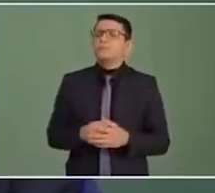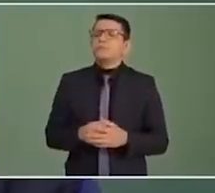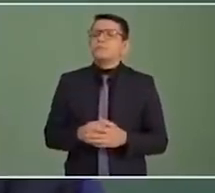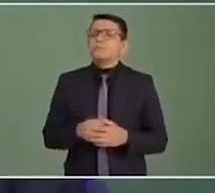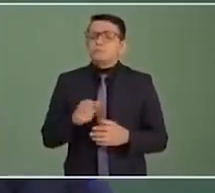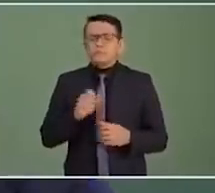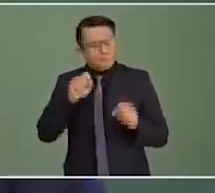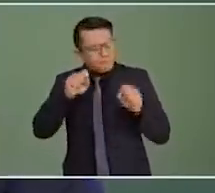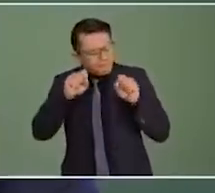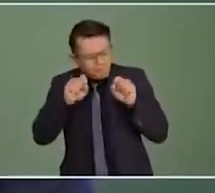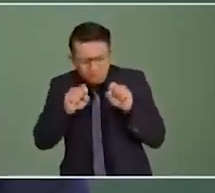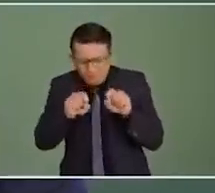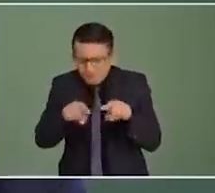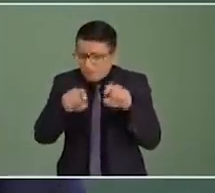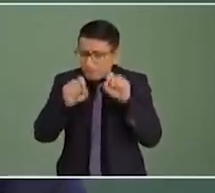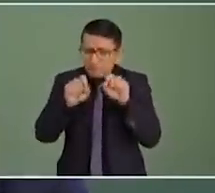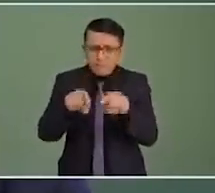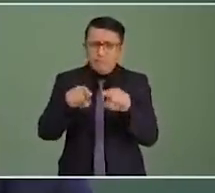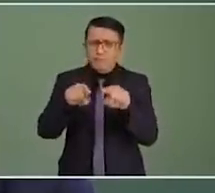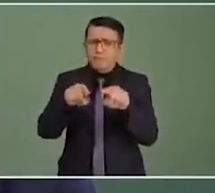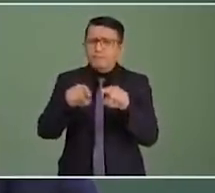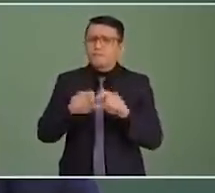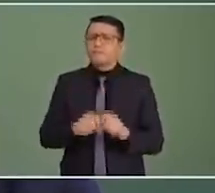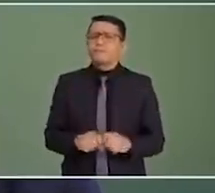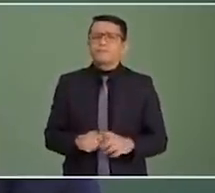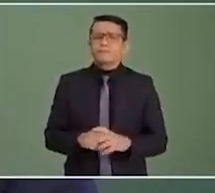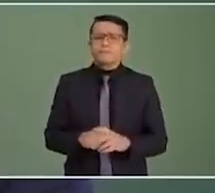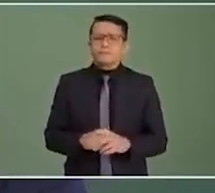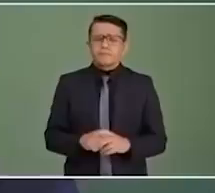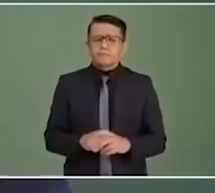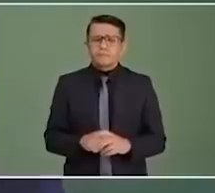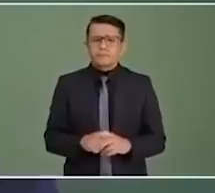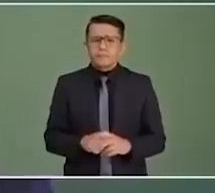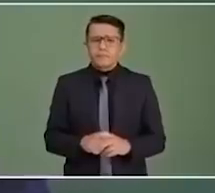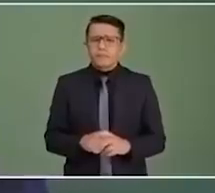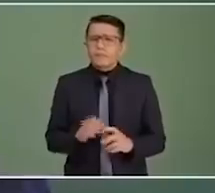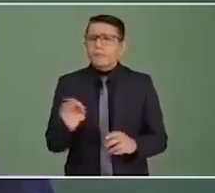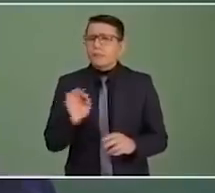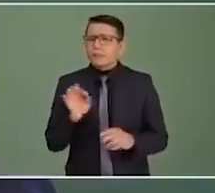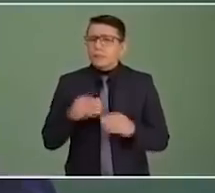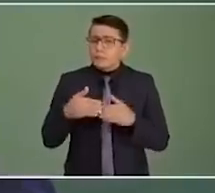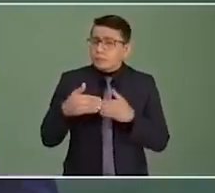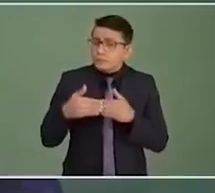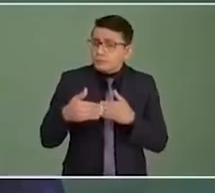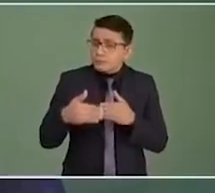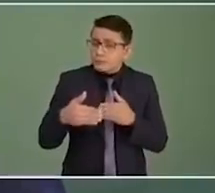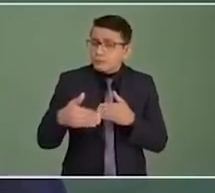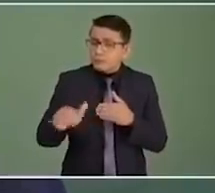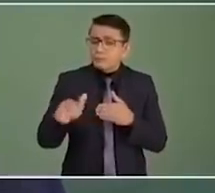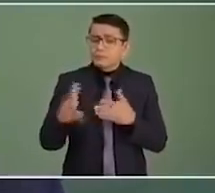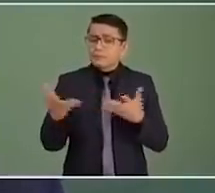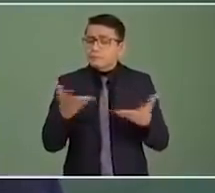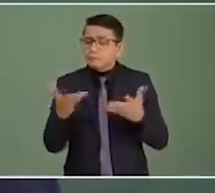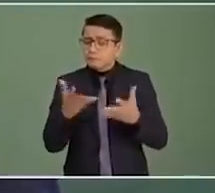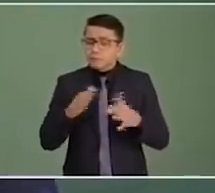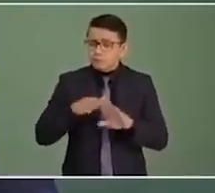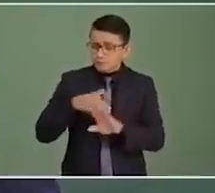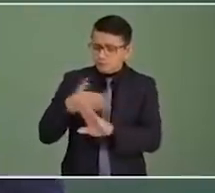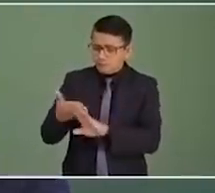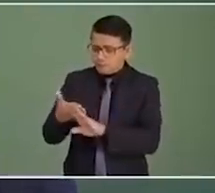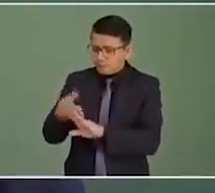lo mismo este se va a iniciar el plan en contra